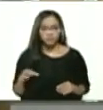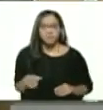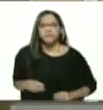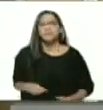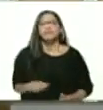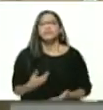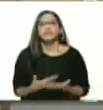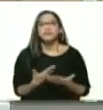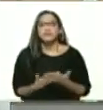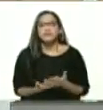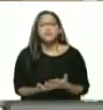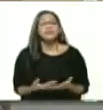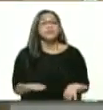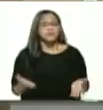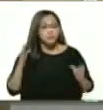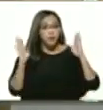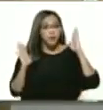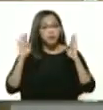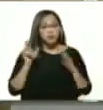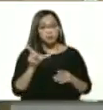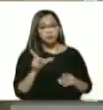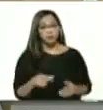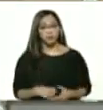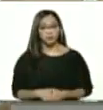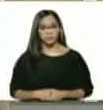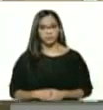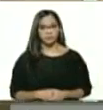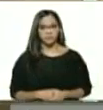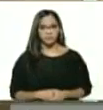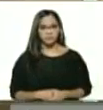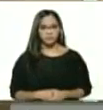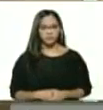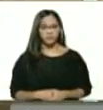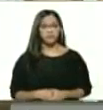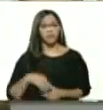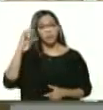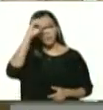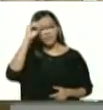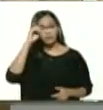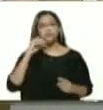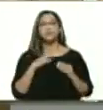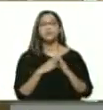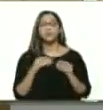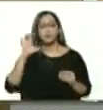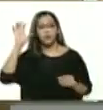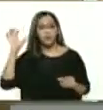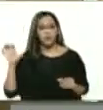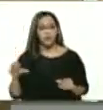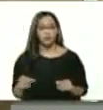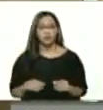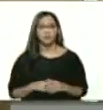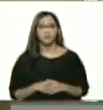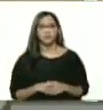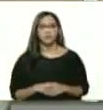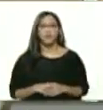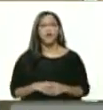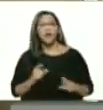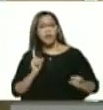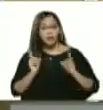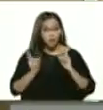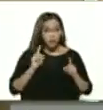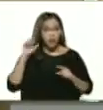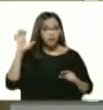partido son los candidatos del pcv la opinión de todos los estados fueron recibidas en algunos estados